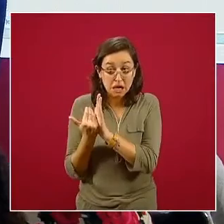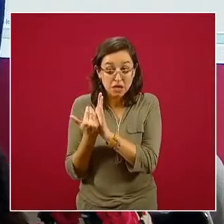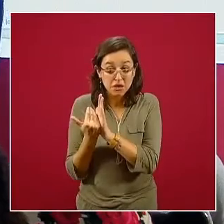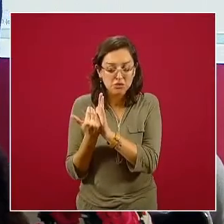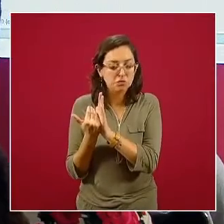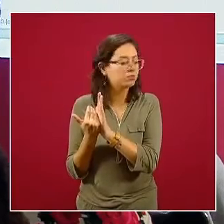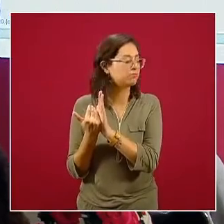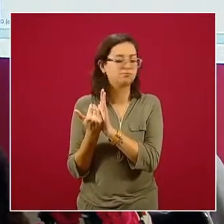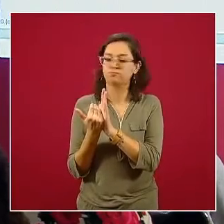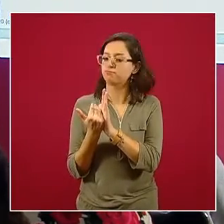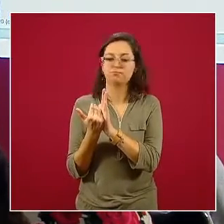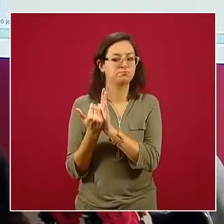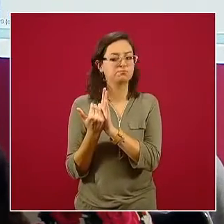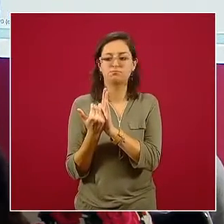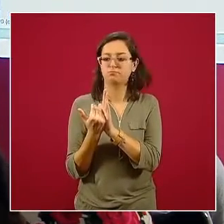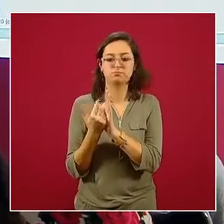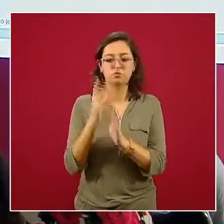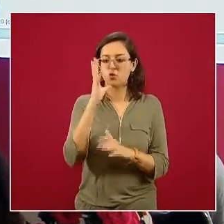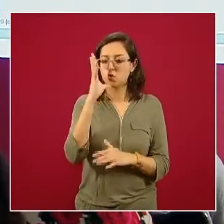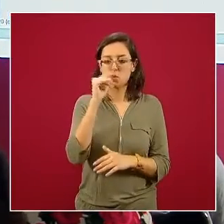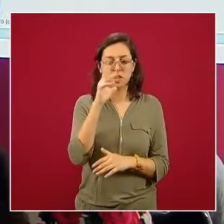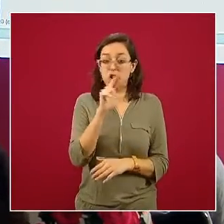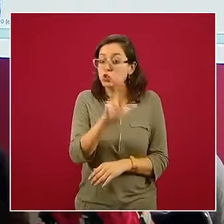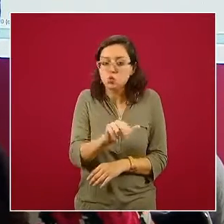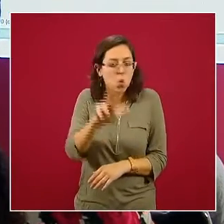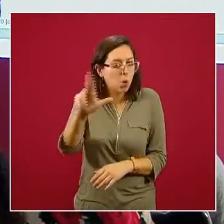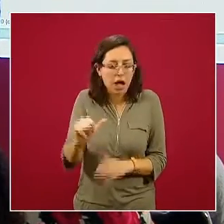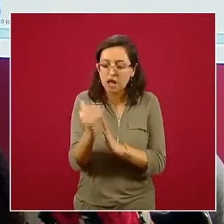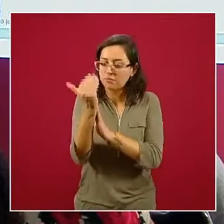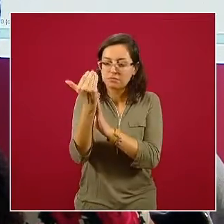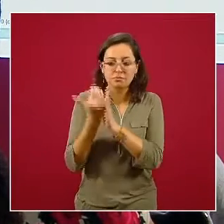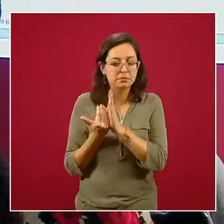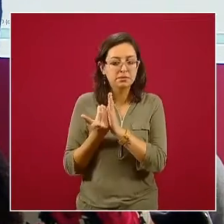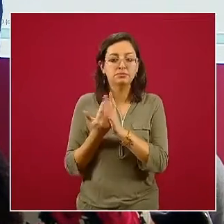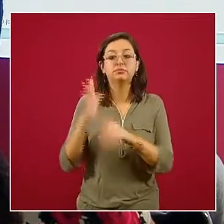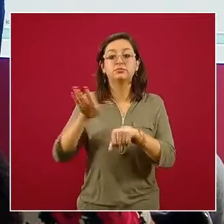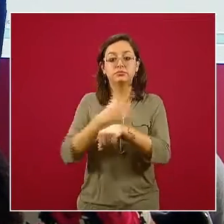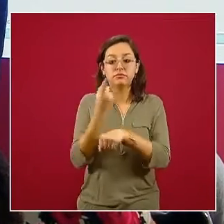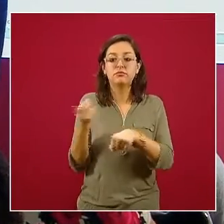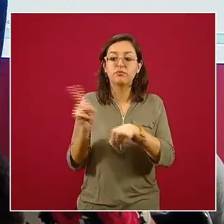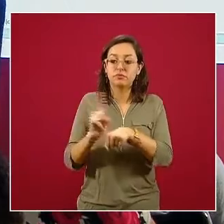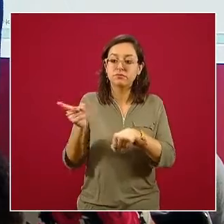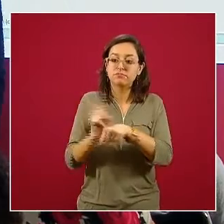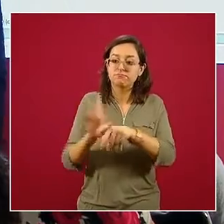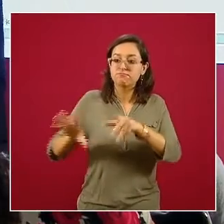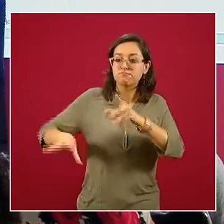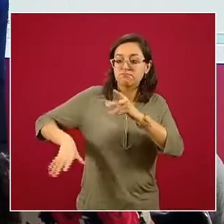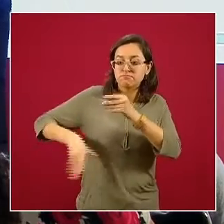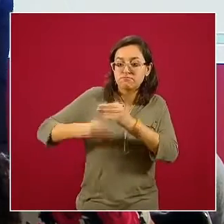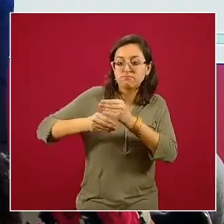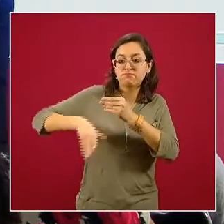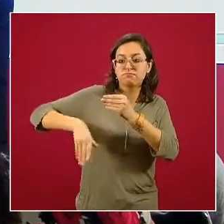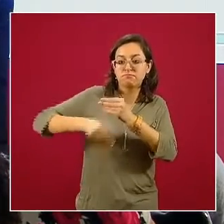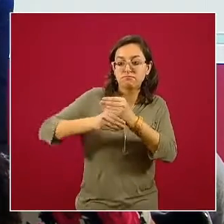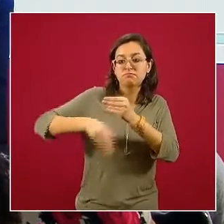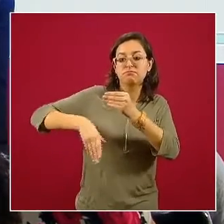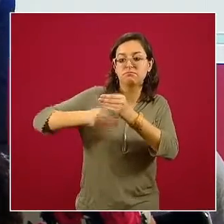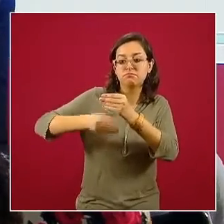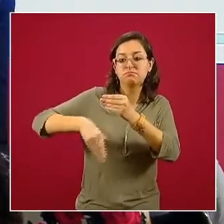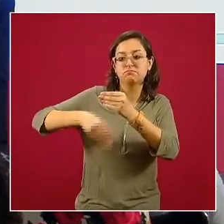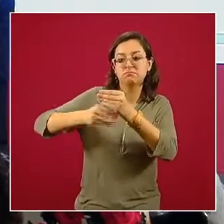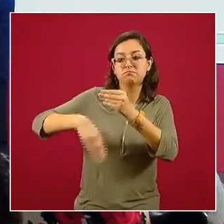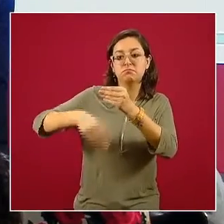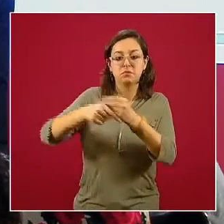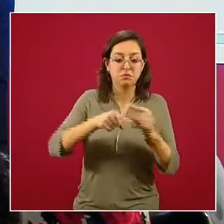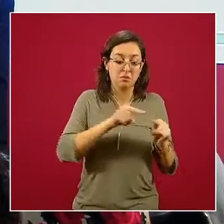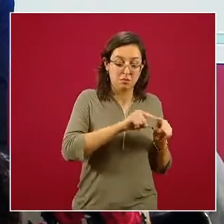la velocidad en la que se suman, en la que se presentan nuevos casos cada día, ya tenga una inclinación